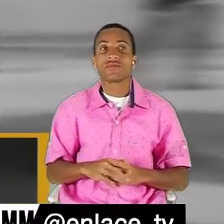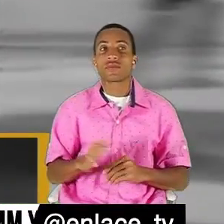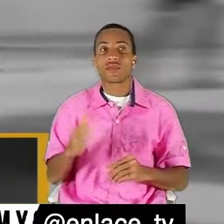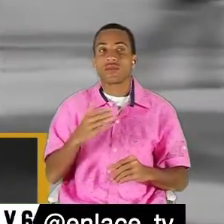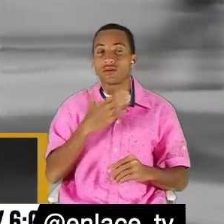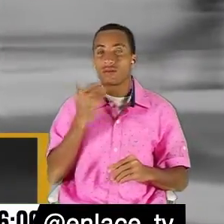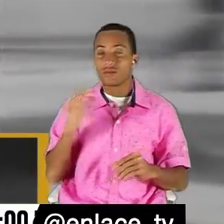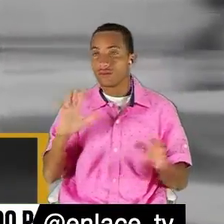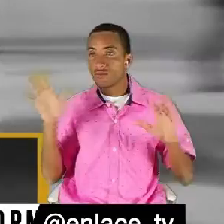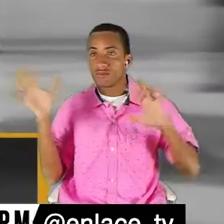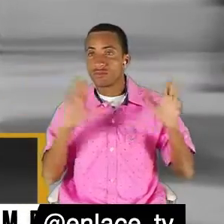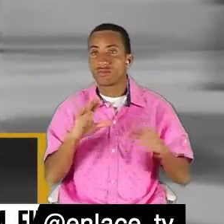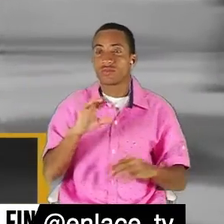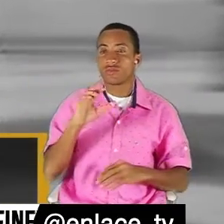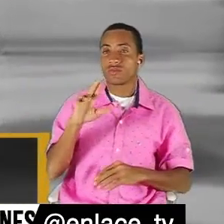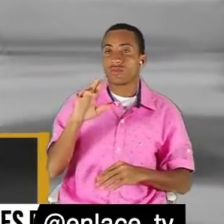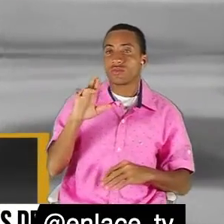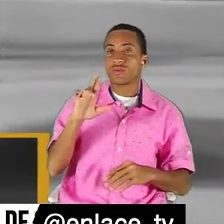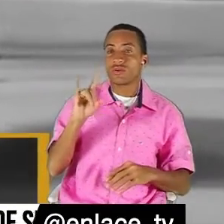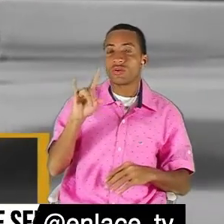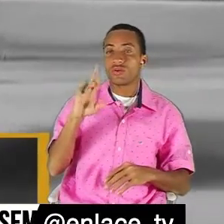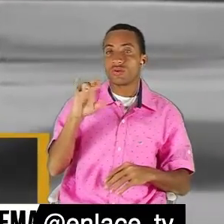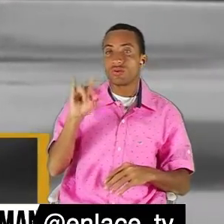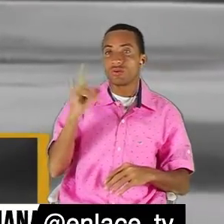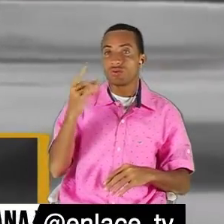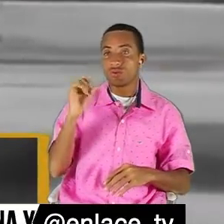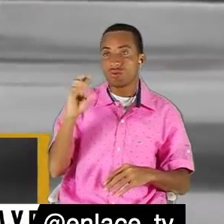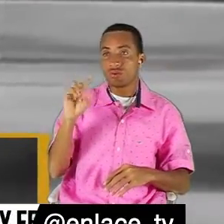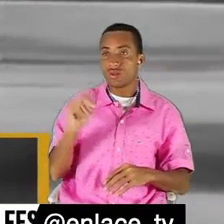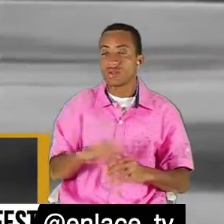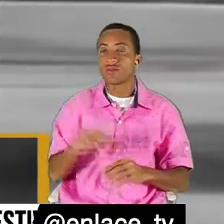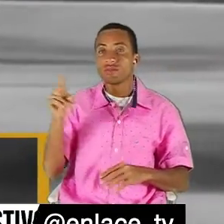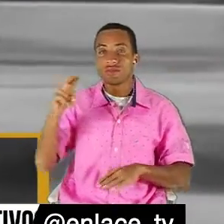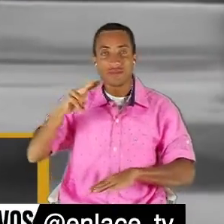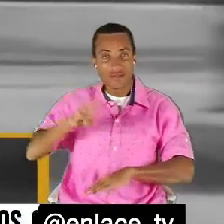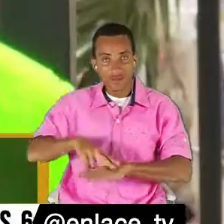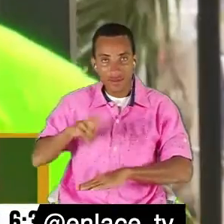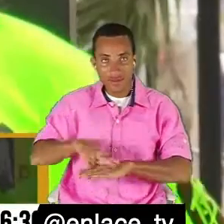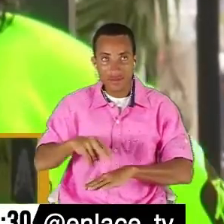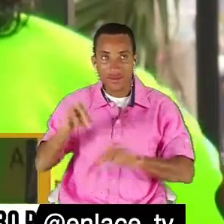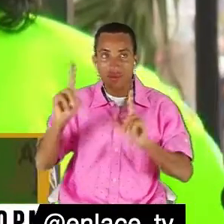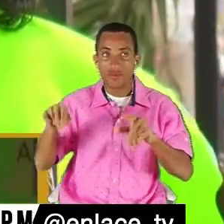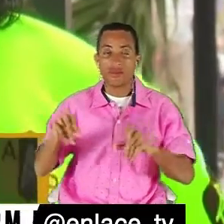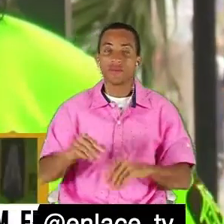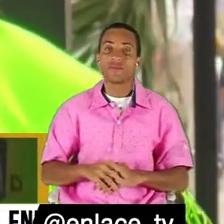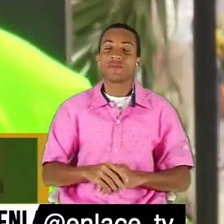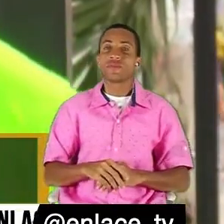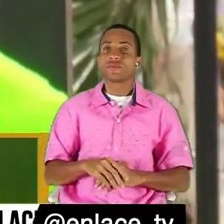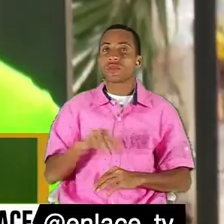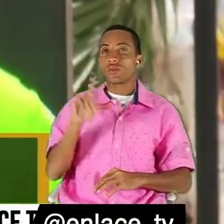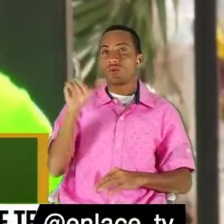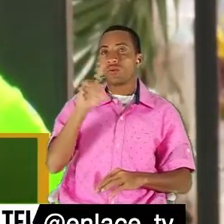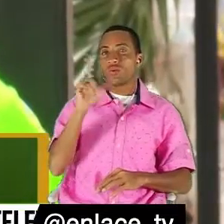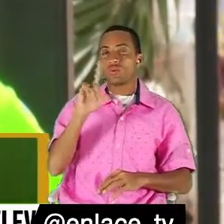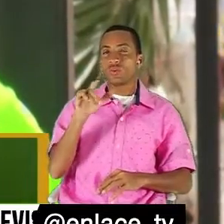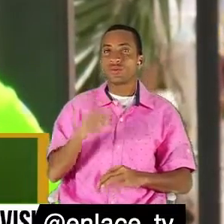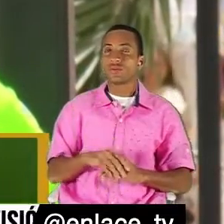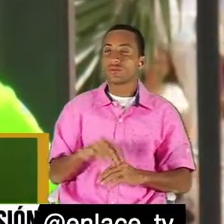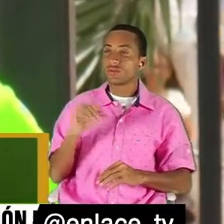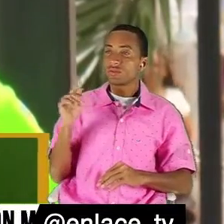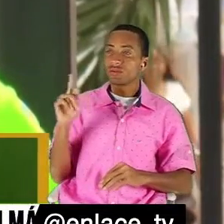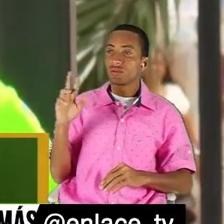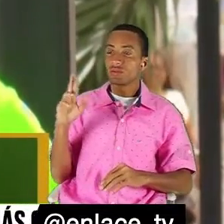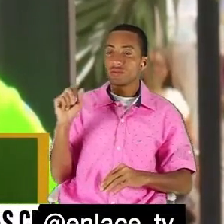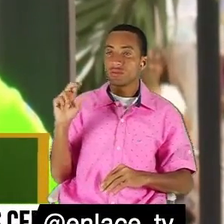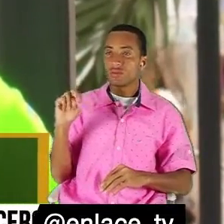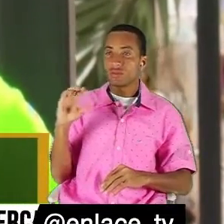uruguayo Frascuelli, tan espectacular que todo un batallón le premió con una ovación y un cerrado aplauso. En un lunes, Frascuelli, en